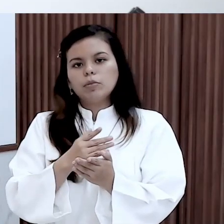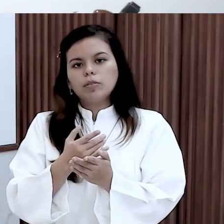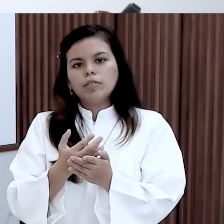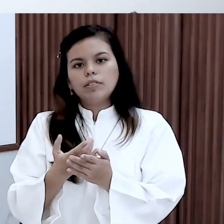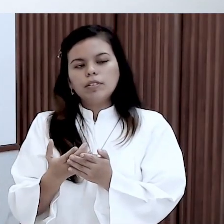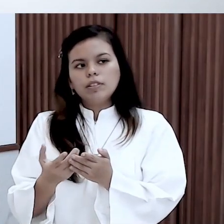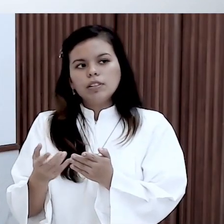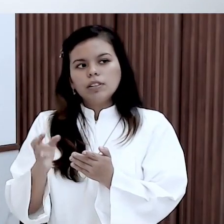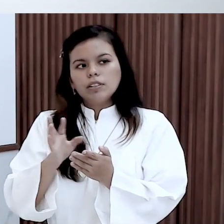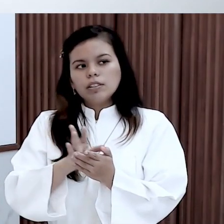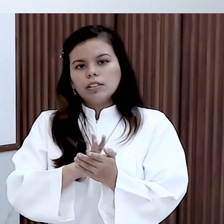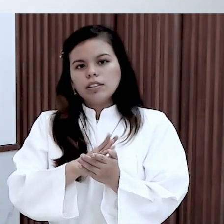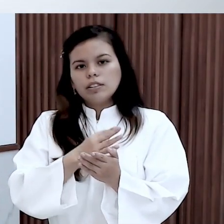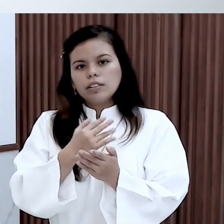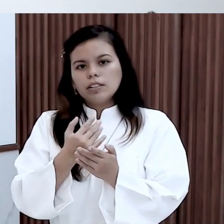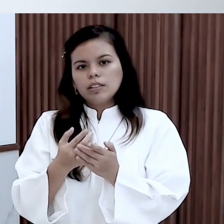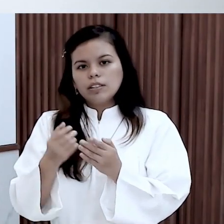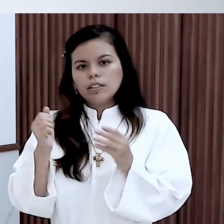Aquí